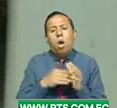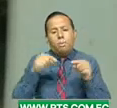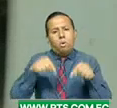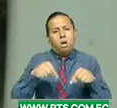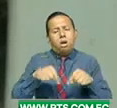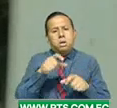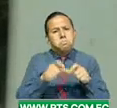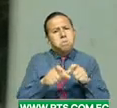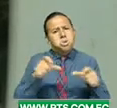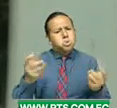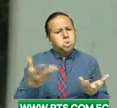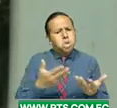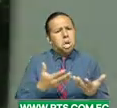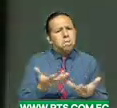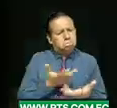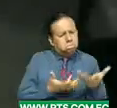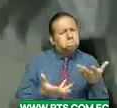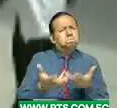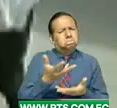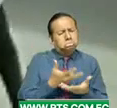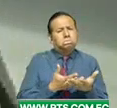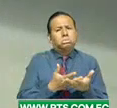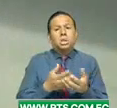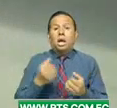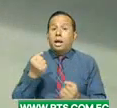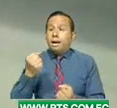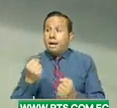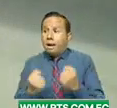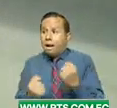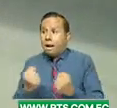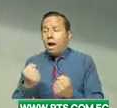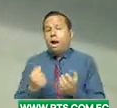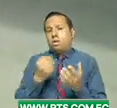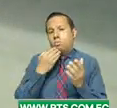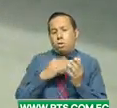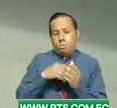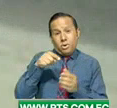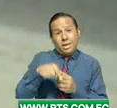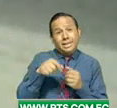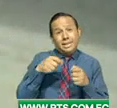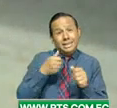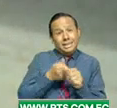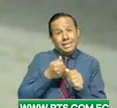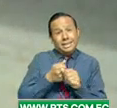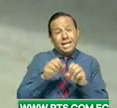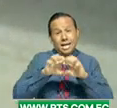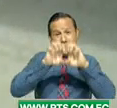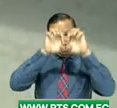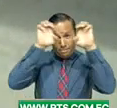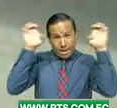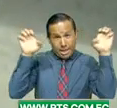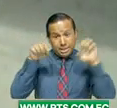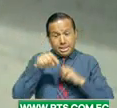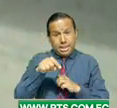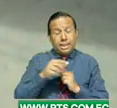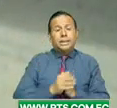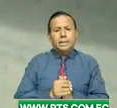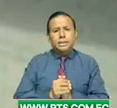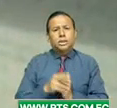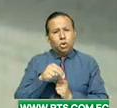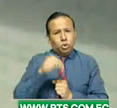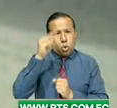las personas que están, están aquí. Vehículos que visitan una empresa en la lotización Santa Cecilia, norte de